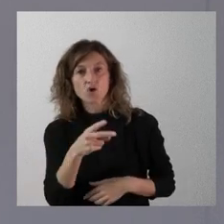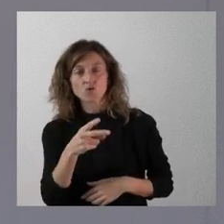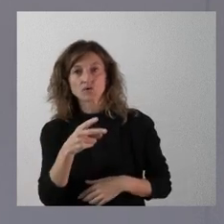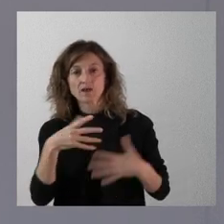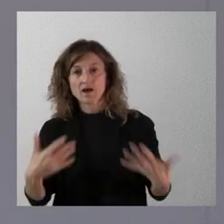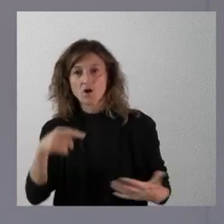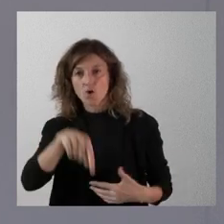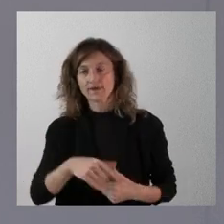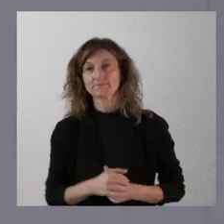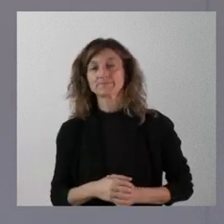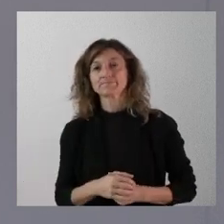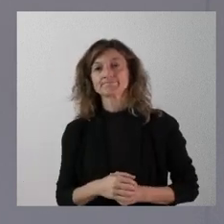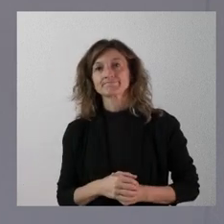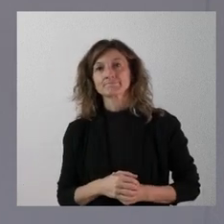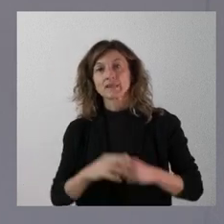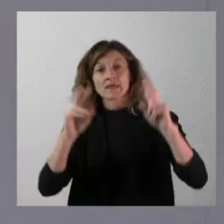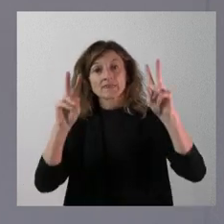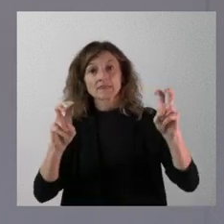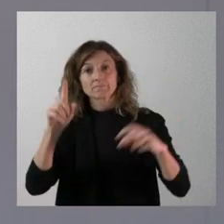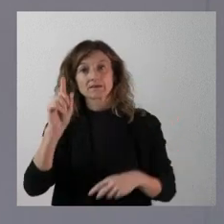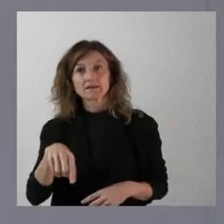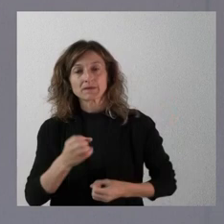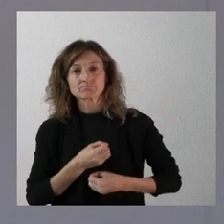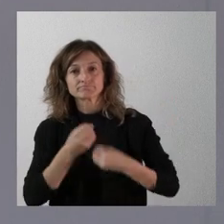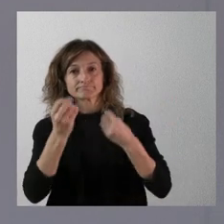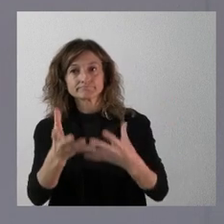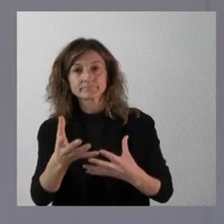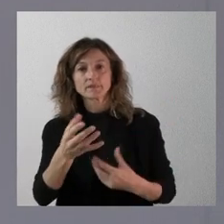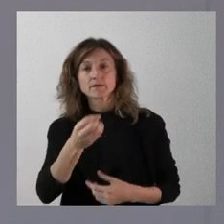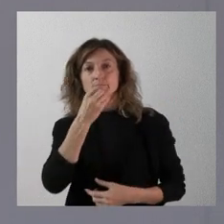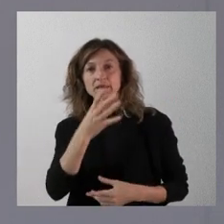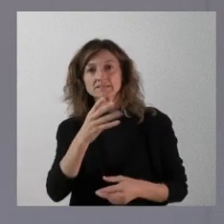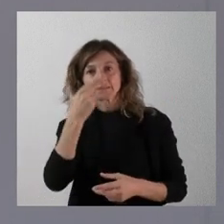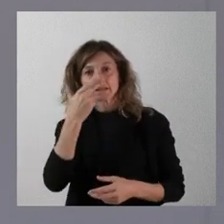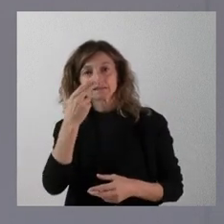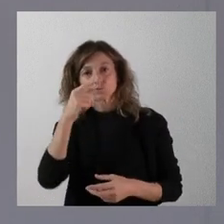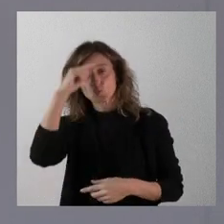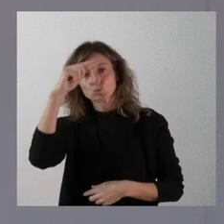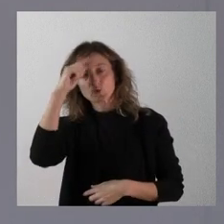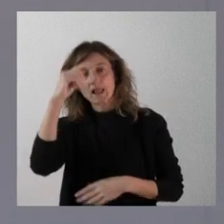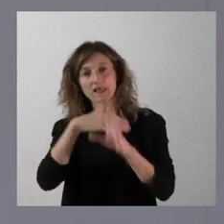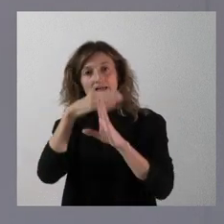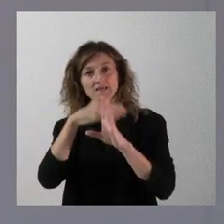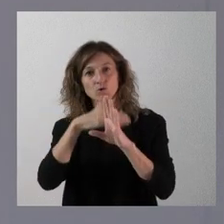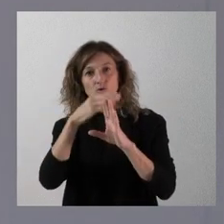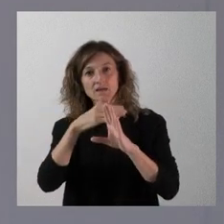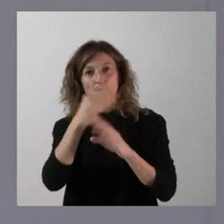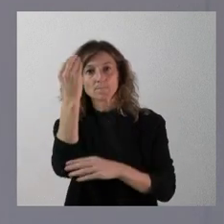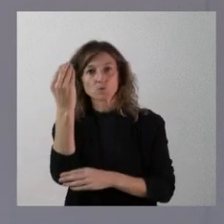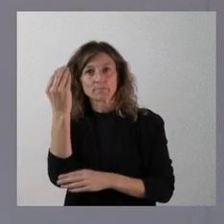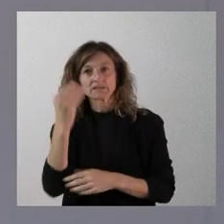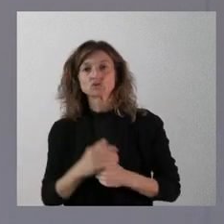de hoy el otro orden de cosas se declara bien de interés cultural en su categoría de monumento